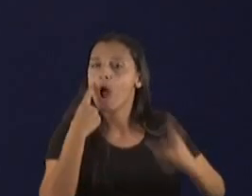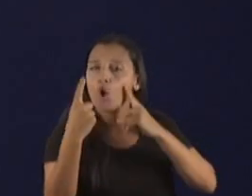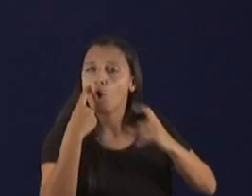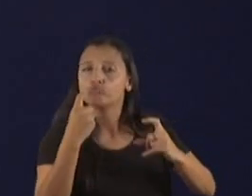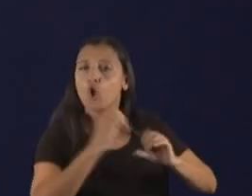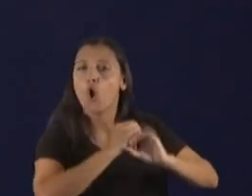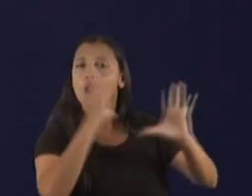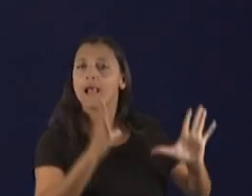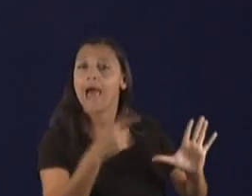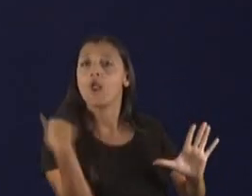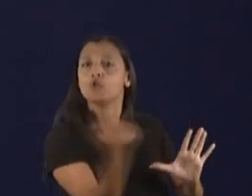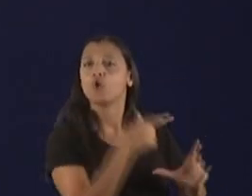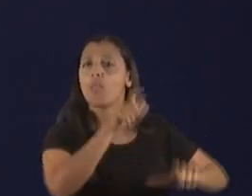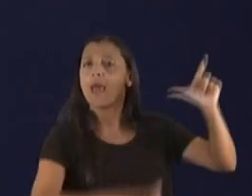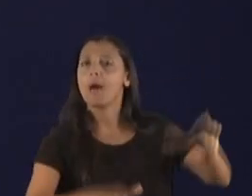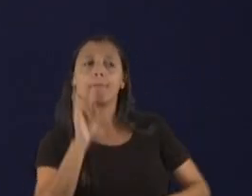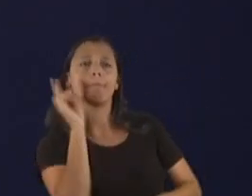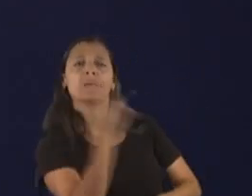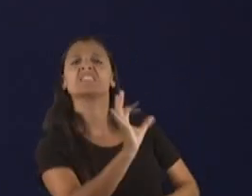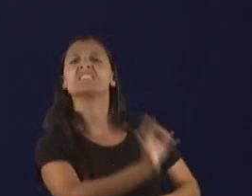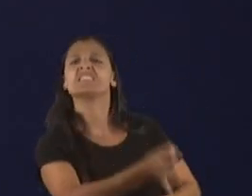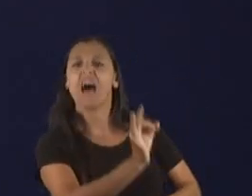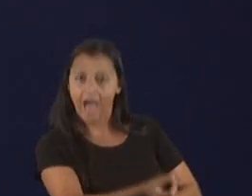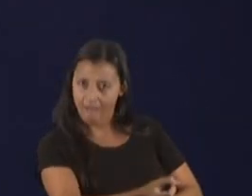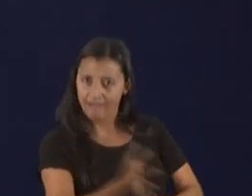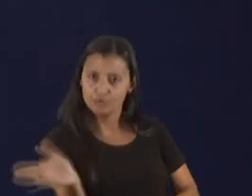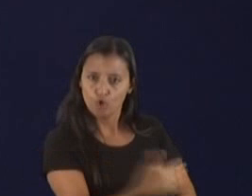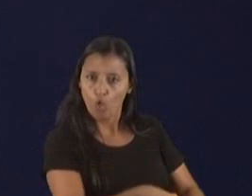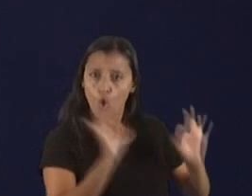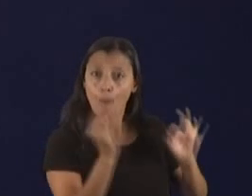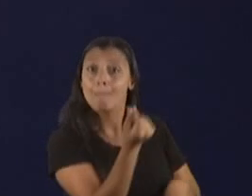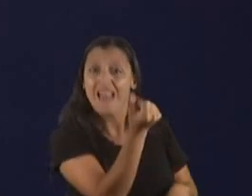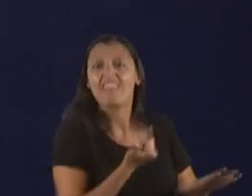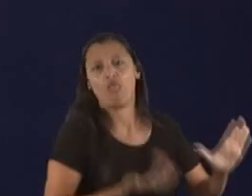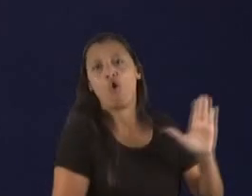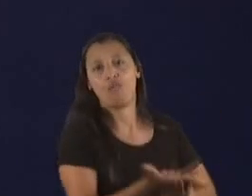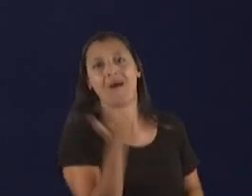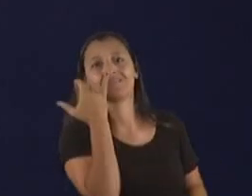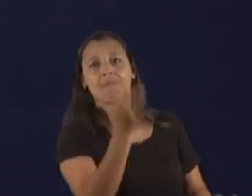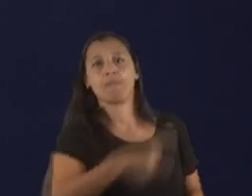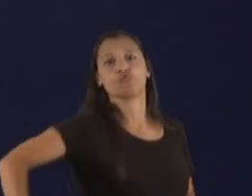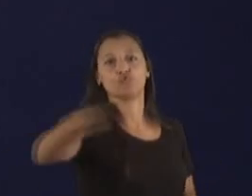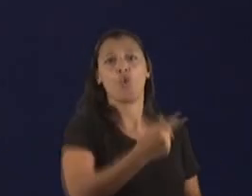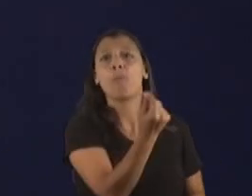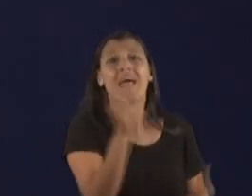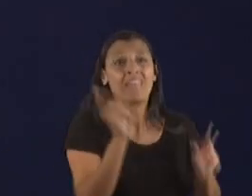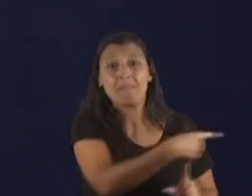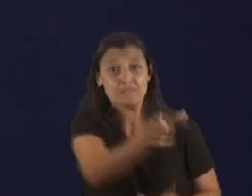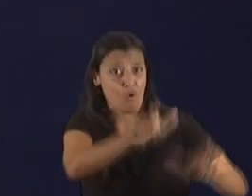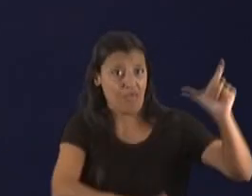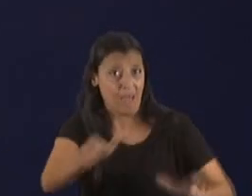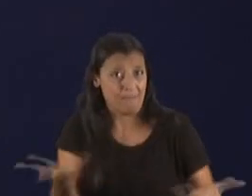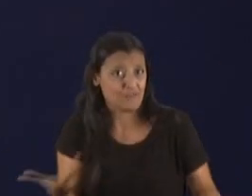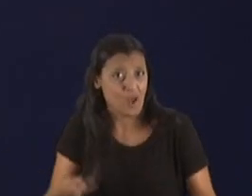controlados, y que la gente pueda saber desde y hacia dónde va ese dinero, porque es dinero del contribuyente. No hay ninguna